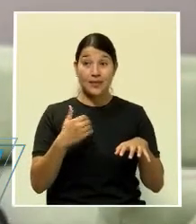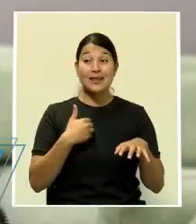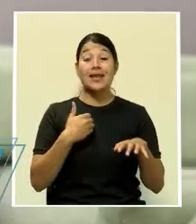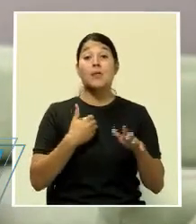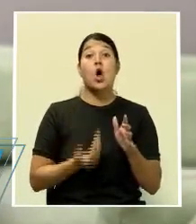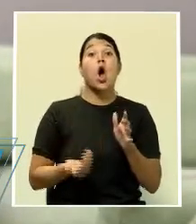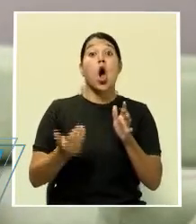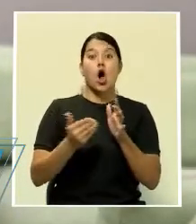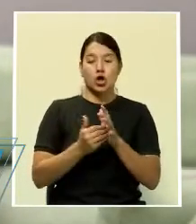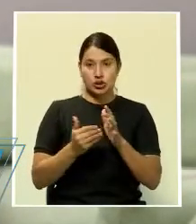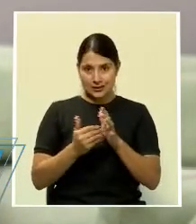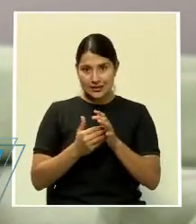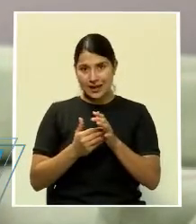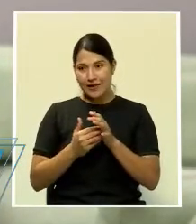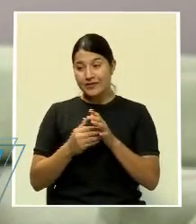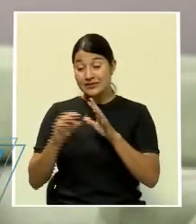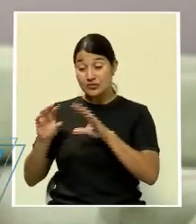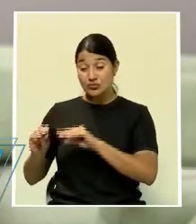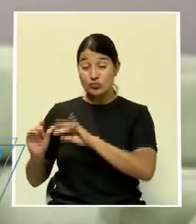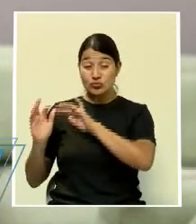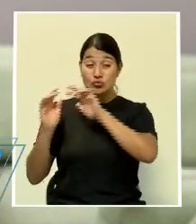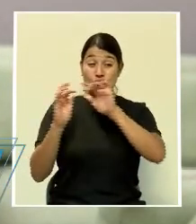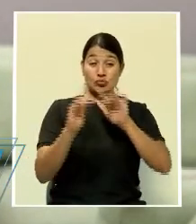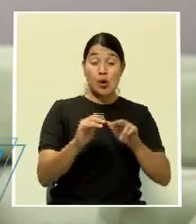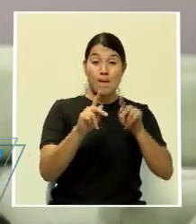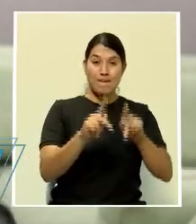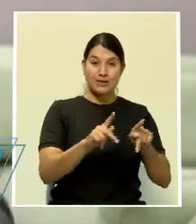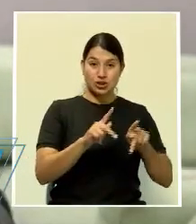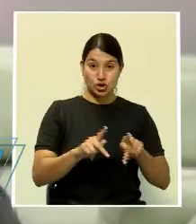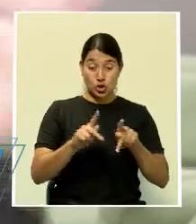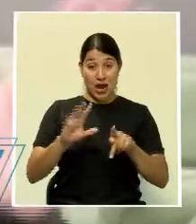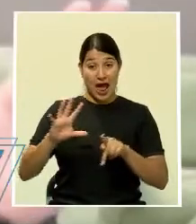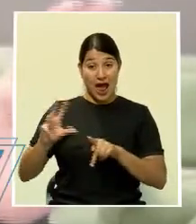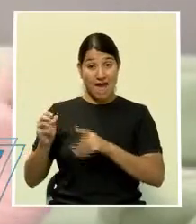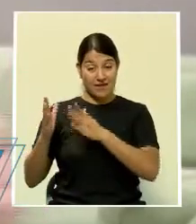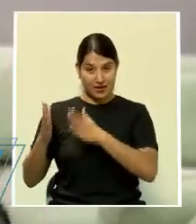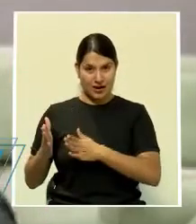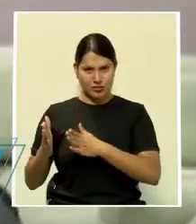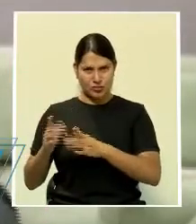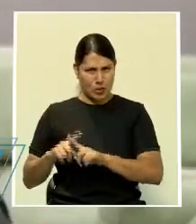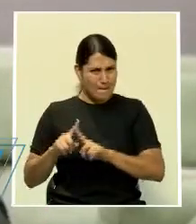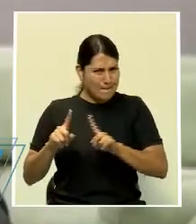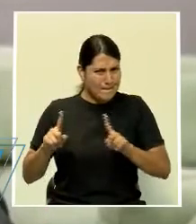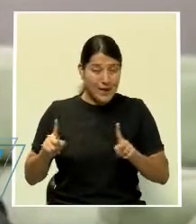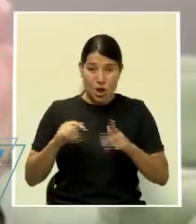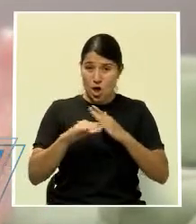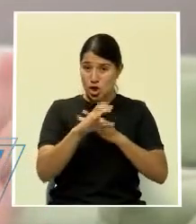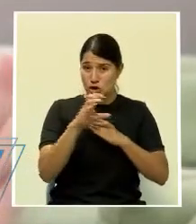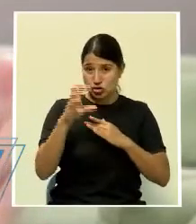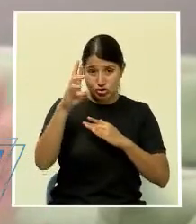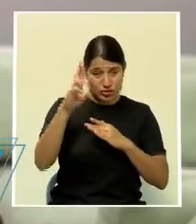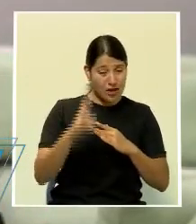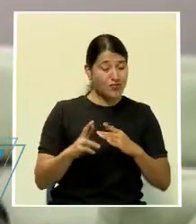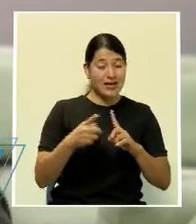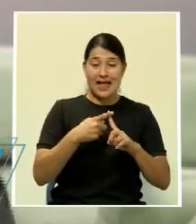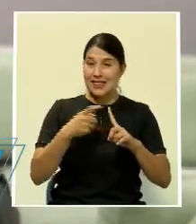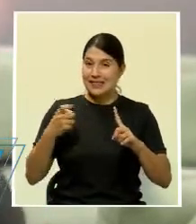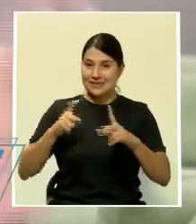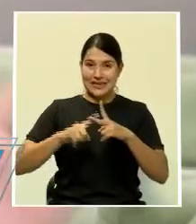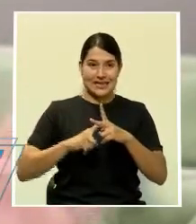otra ola de afrodescendencia que se presenta, pero la afrodescendencia acompaña la formación de la